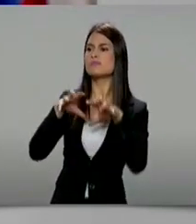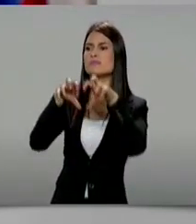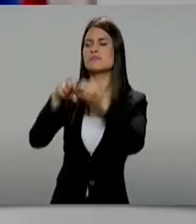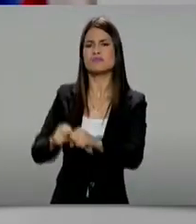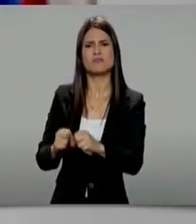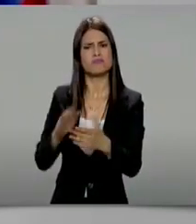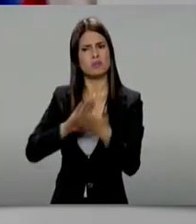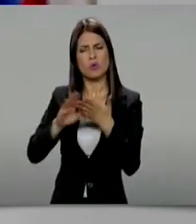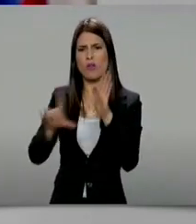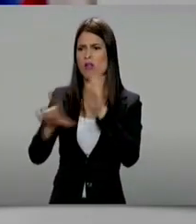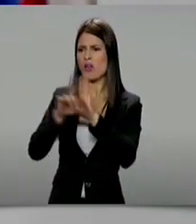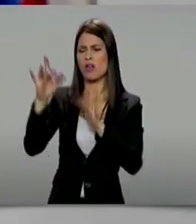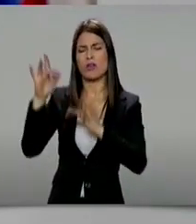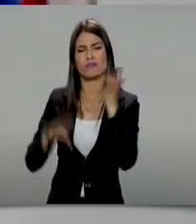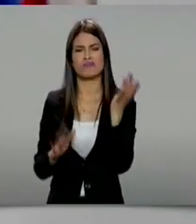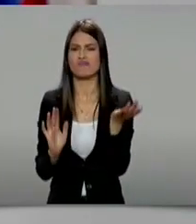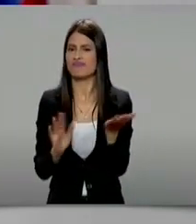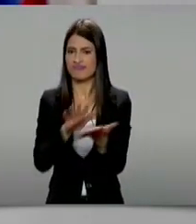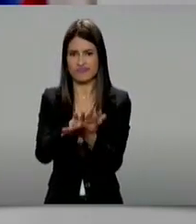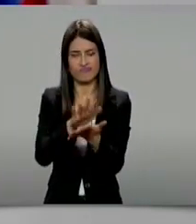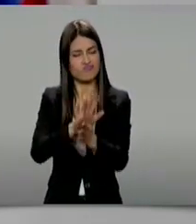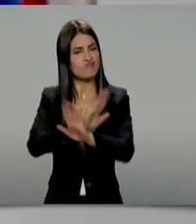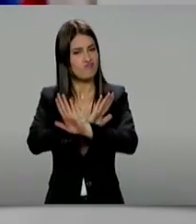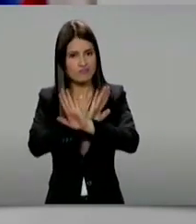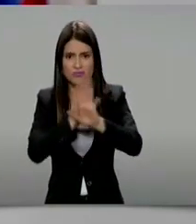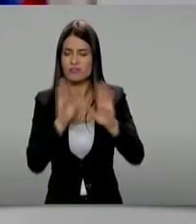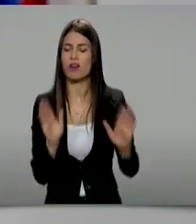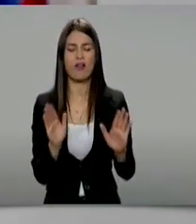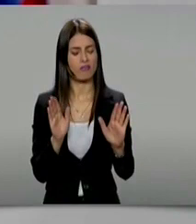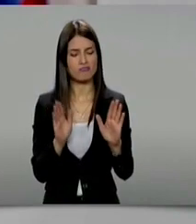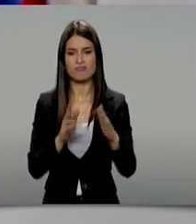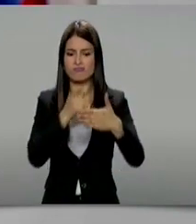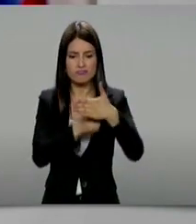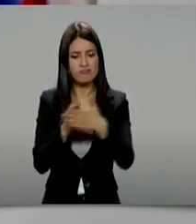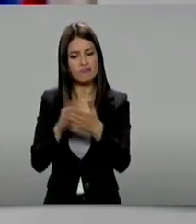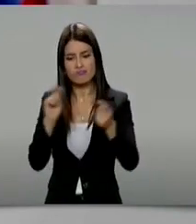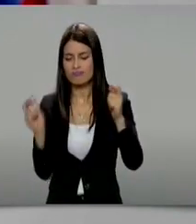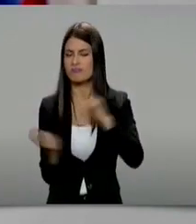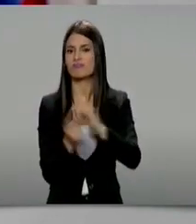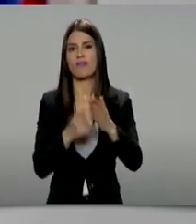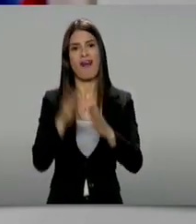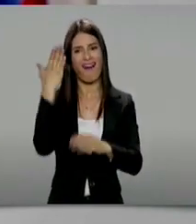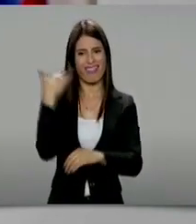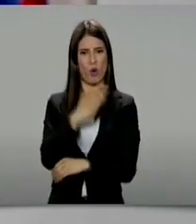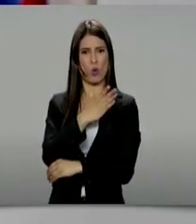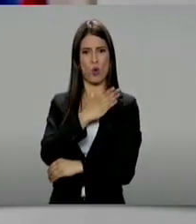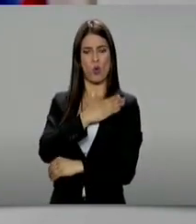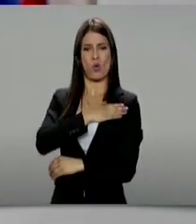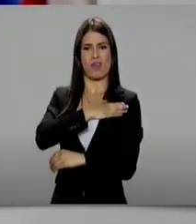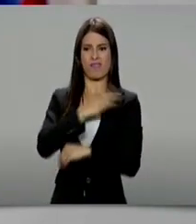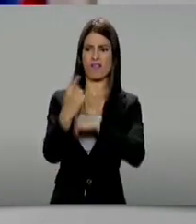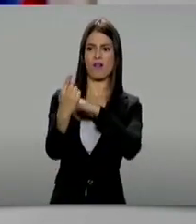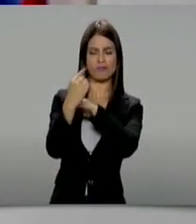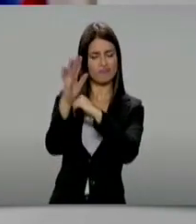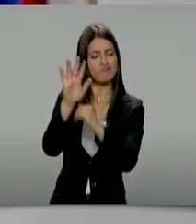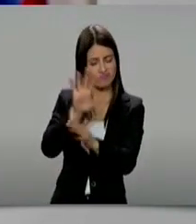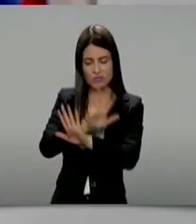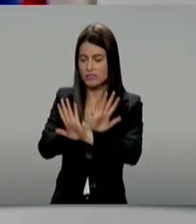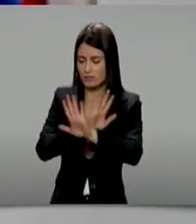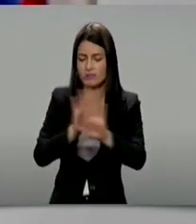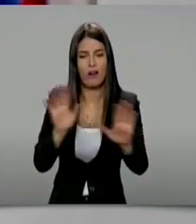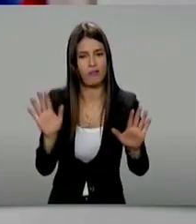ratificó como lo pidió expresamente el expresidente Uribe que no queden dudas se